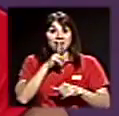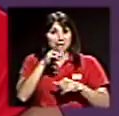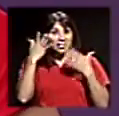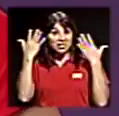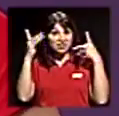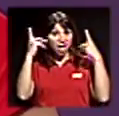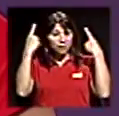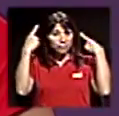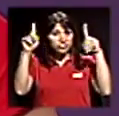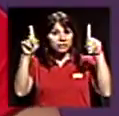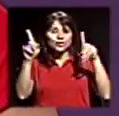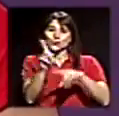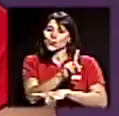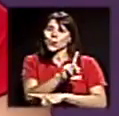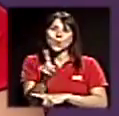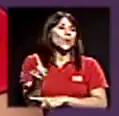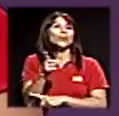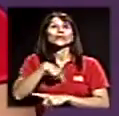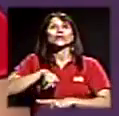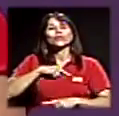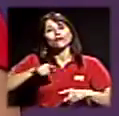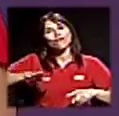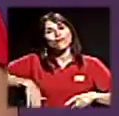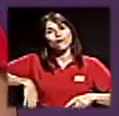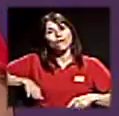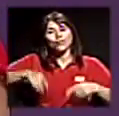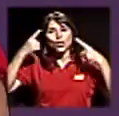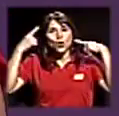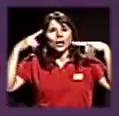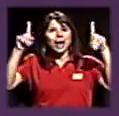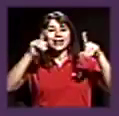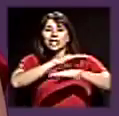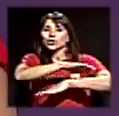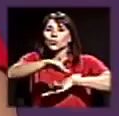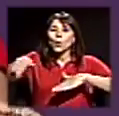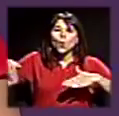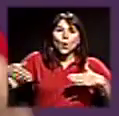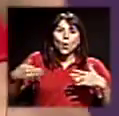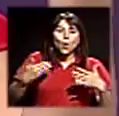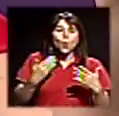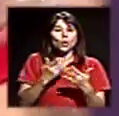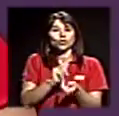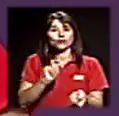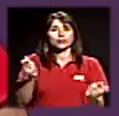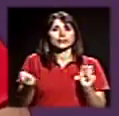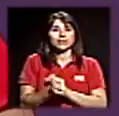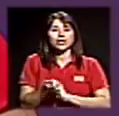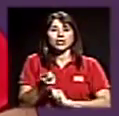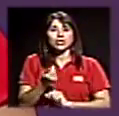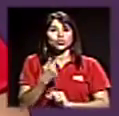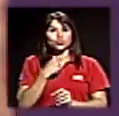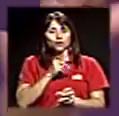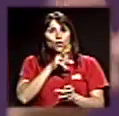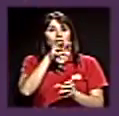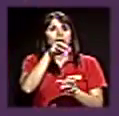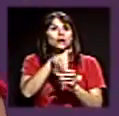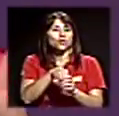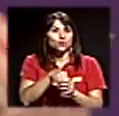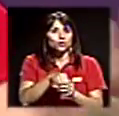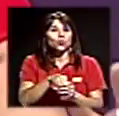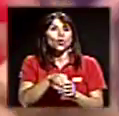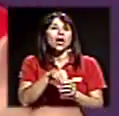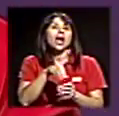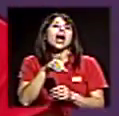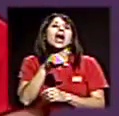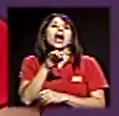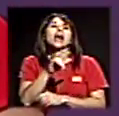logrado, es lograr que nos convirtamos todos, y yo en este caso incluyo a Yoga Mandir, en este caso no lo